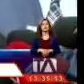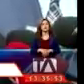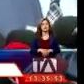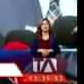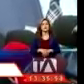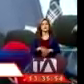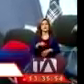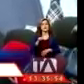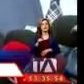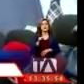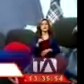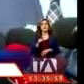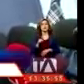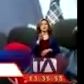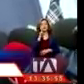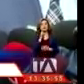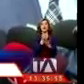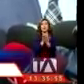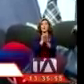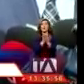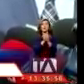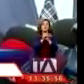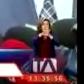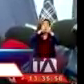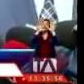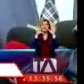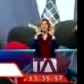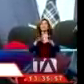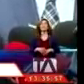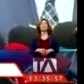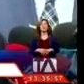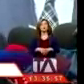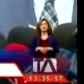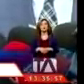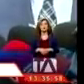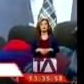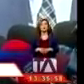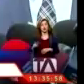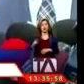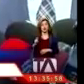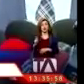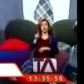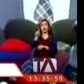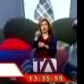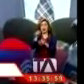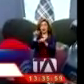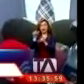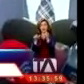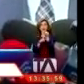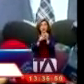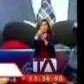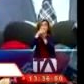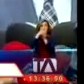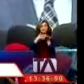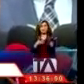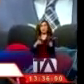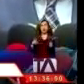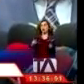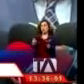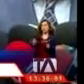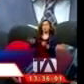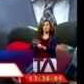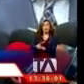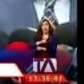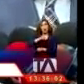a lo que está aquí, a lo que se evidencia aquí, de al menos la mitad del sueldo de un asesor y el sueldo entero de otro